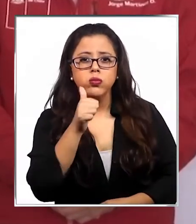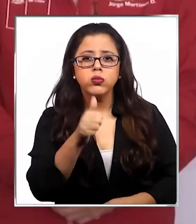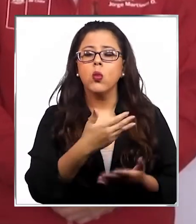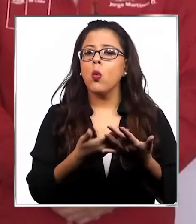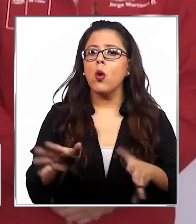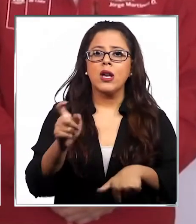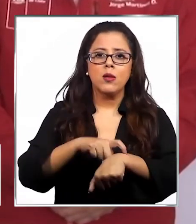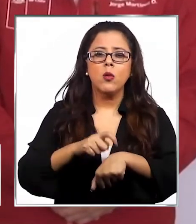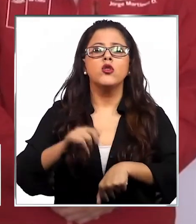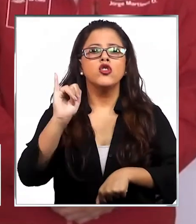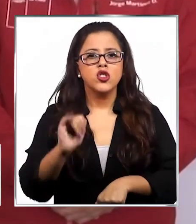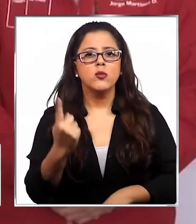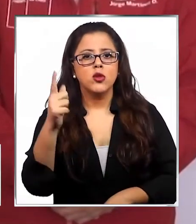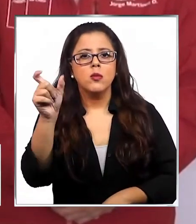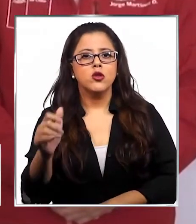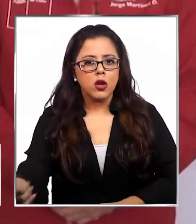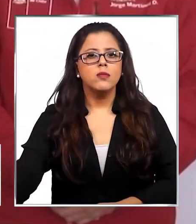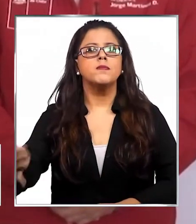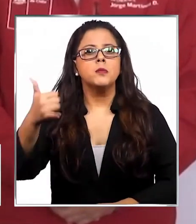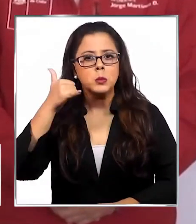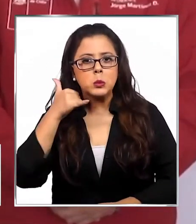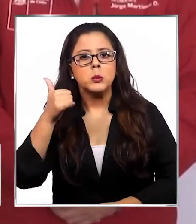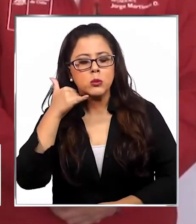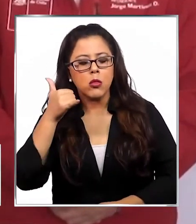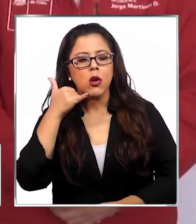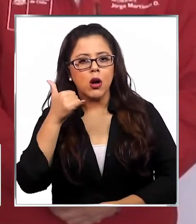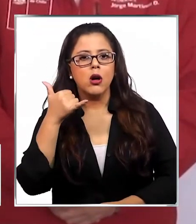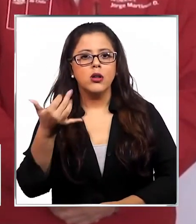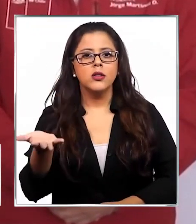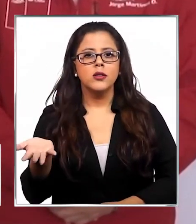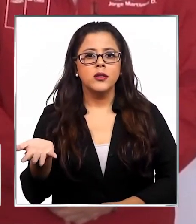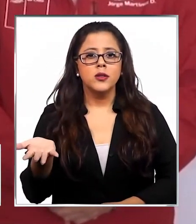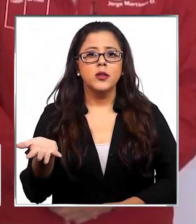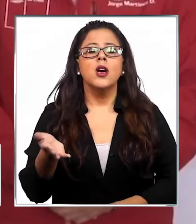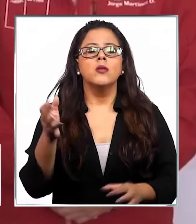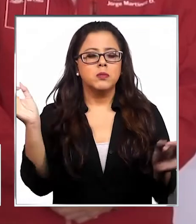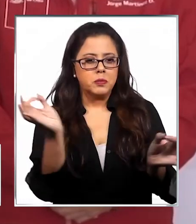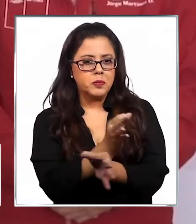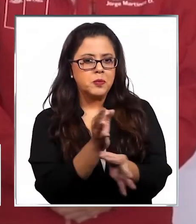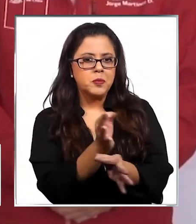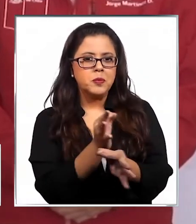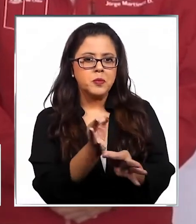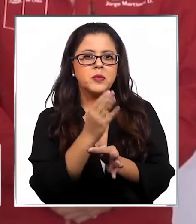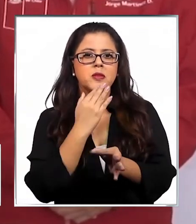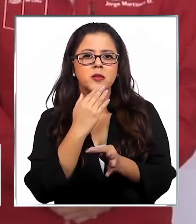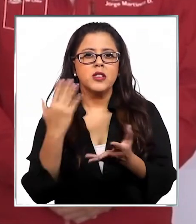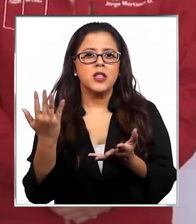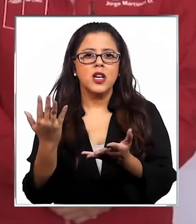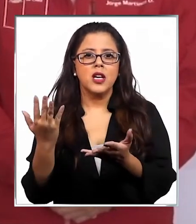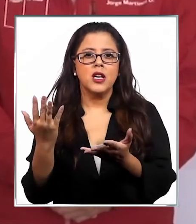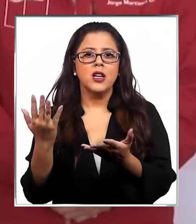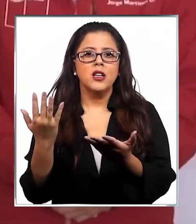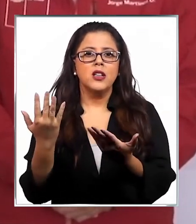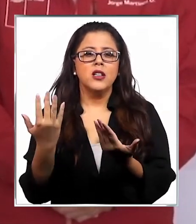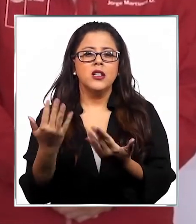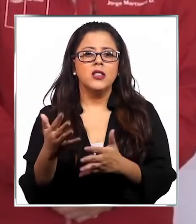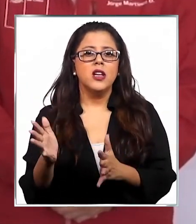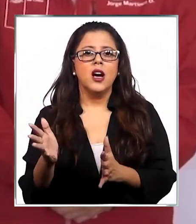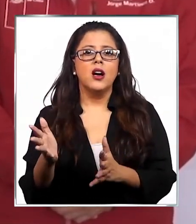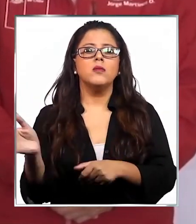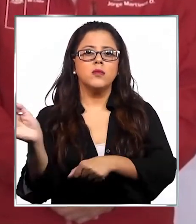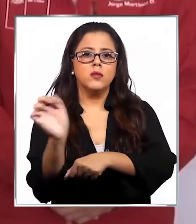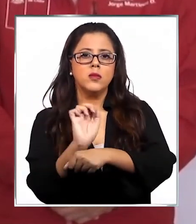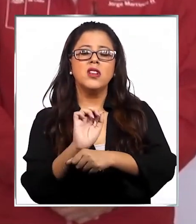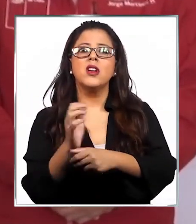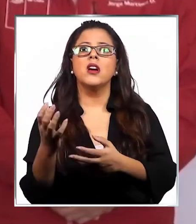cualquier momento siempre va a haber una persona dispuesta a recibir su llamado, a orientarla y mandar en forma oportuna un dispositivo hasta